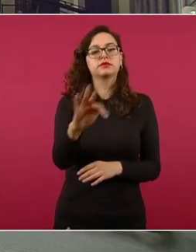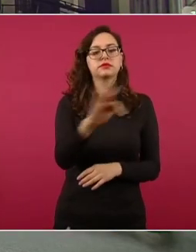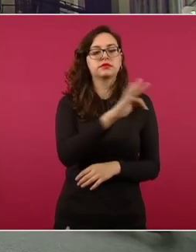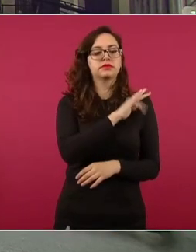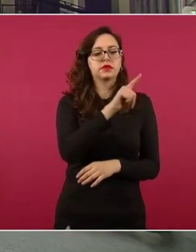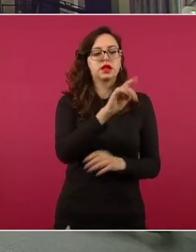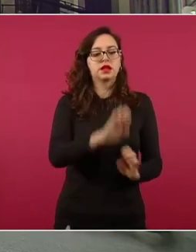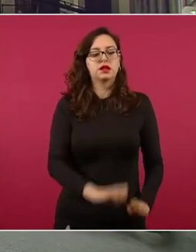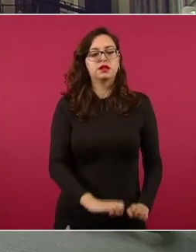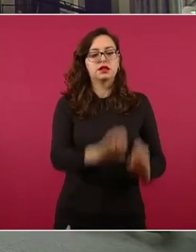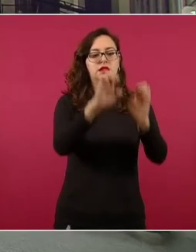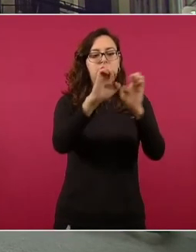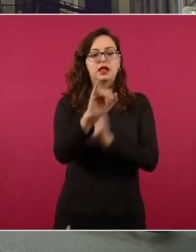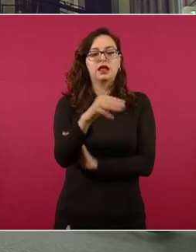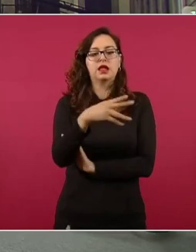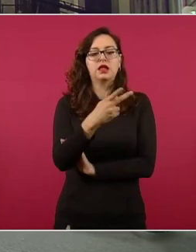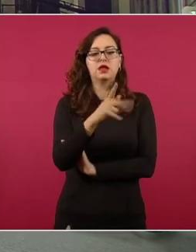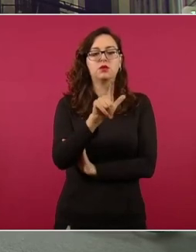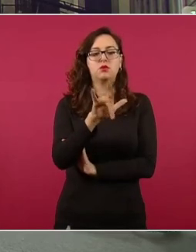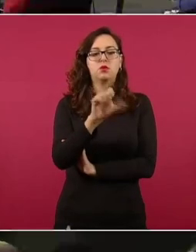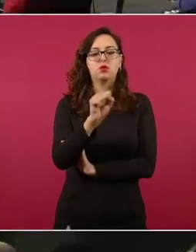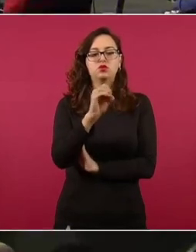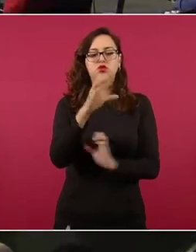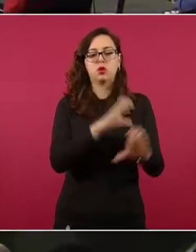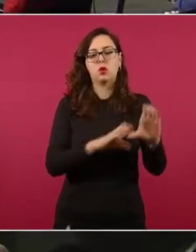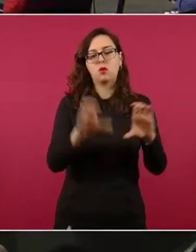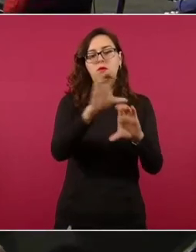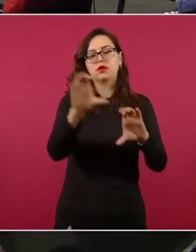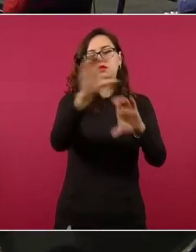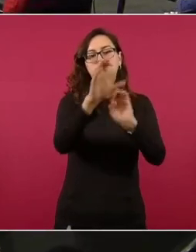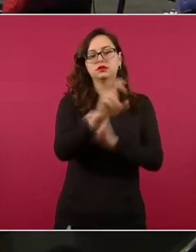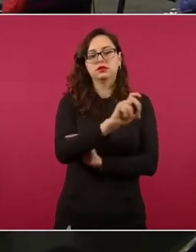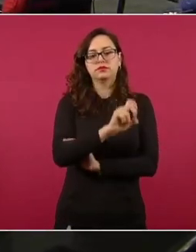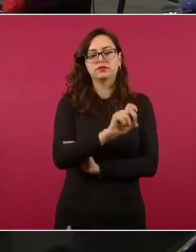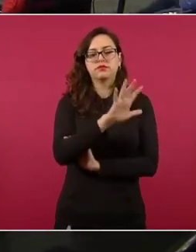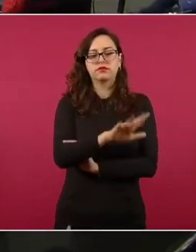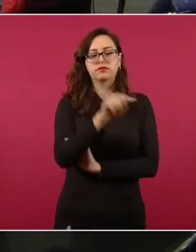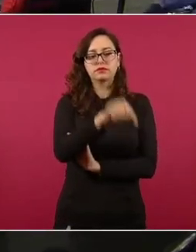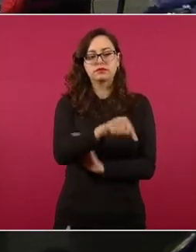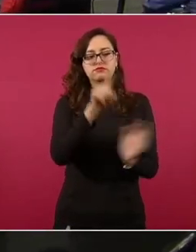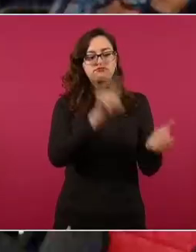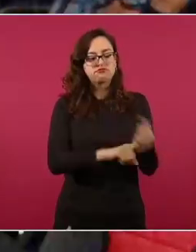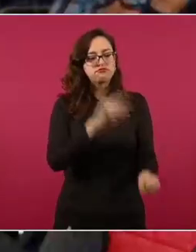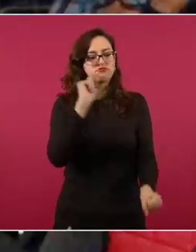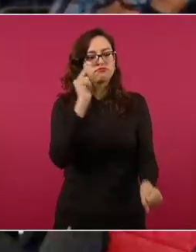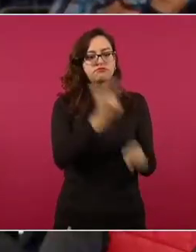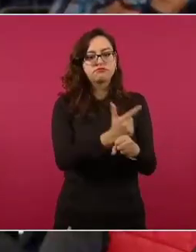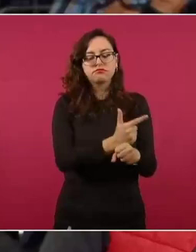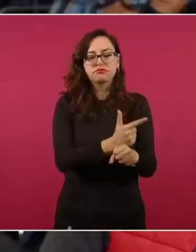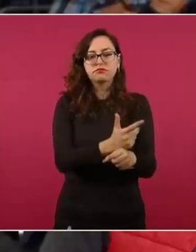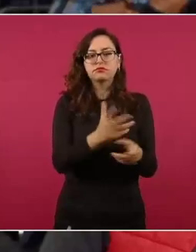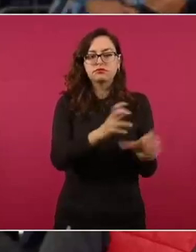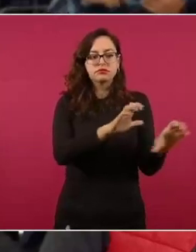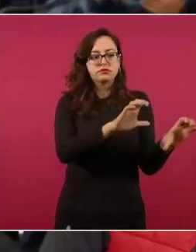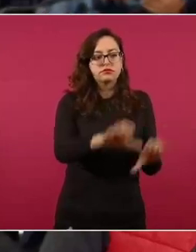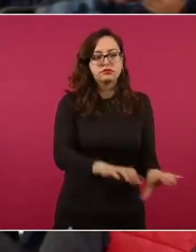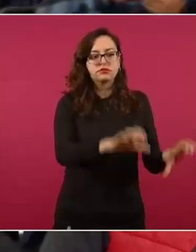torre que se conoce como Impulso, el piso 35. Se ubicó este centro clandestino de espionaje, había decenas